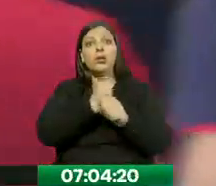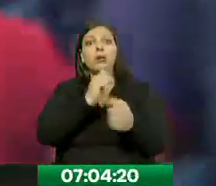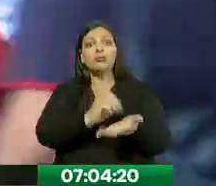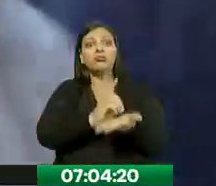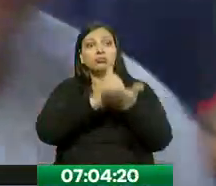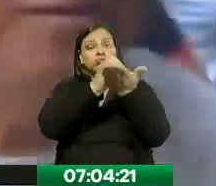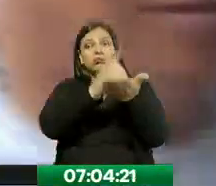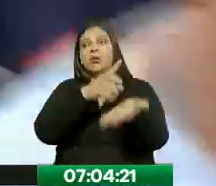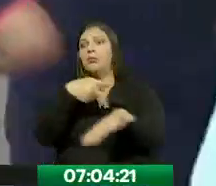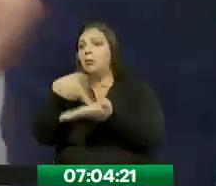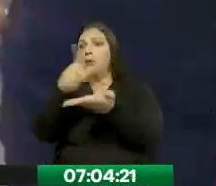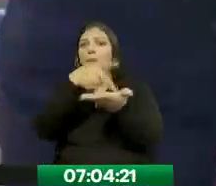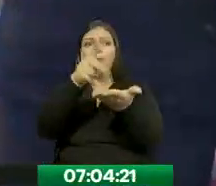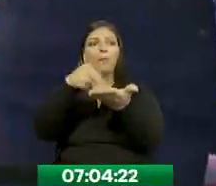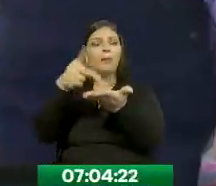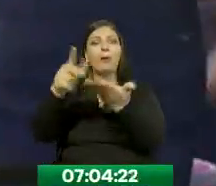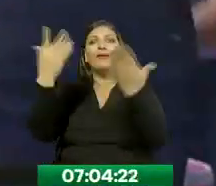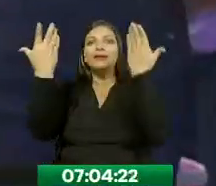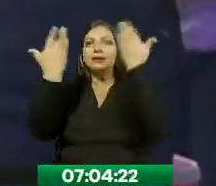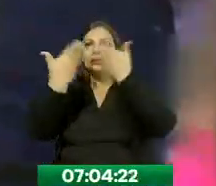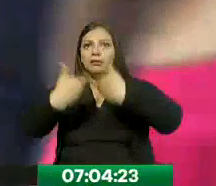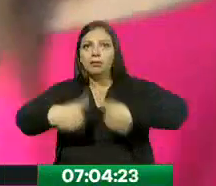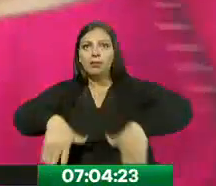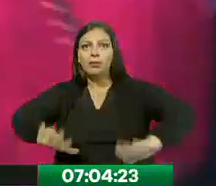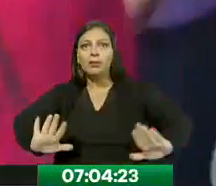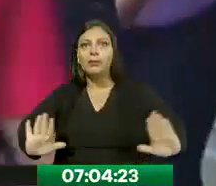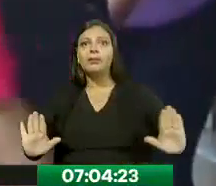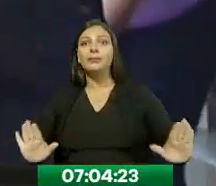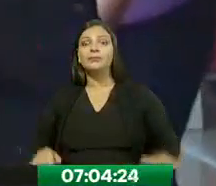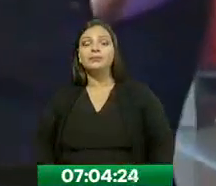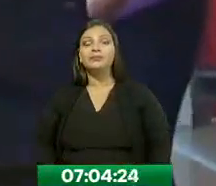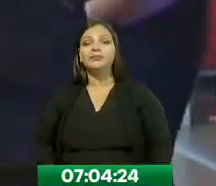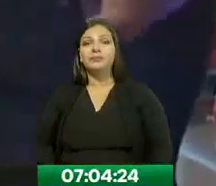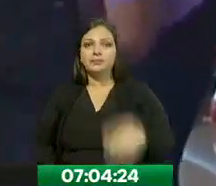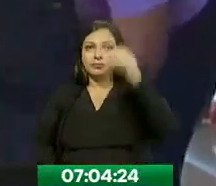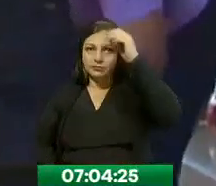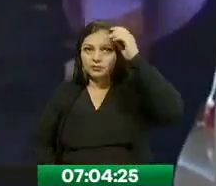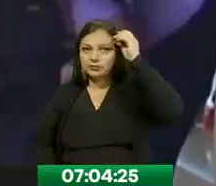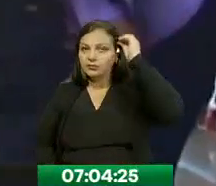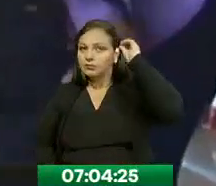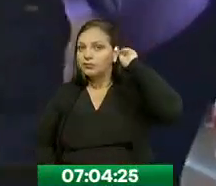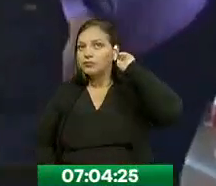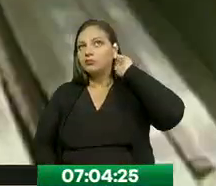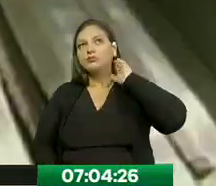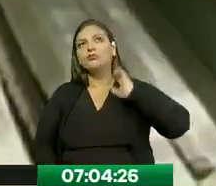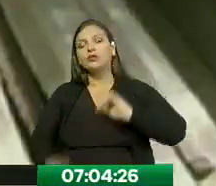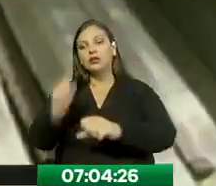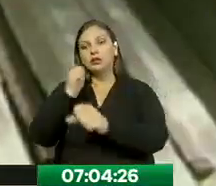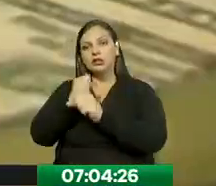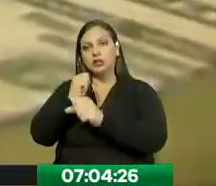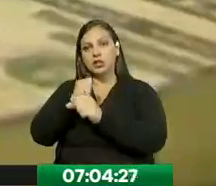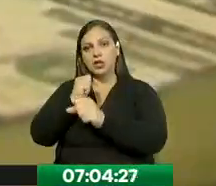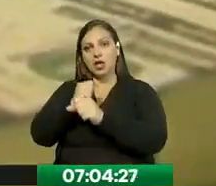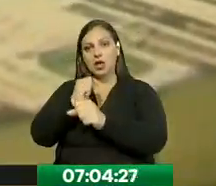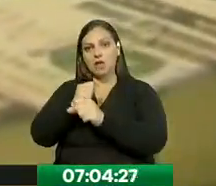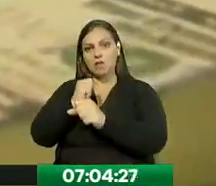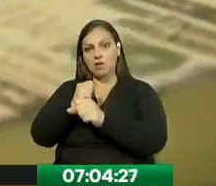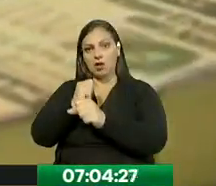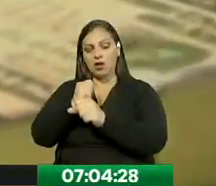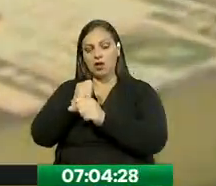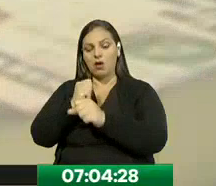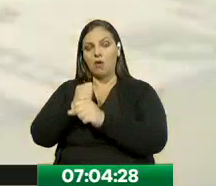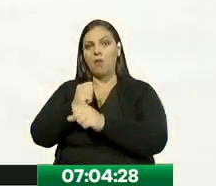ingreso adicional que equivale a la 12ª parte de todas las remuneraciones que el trabajador percibe durante todo el año